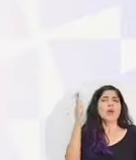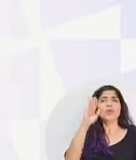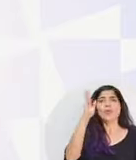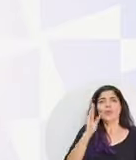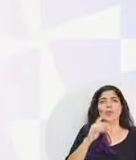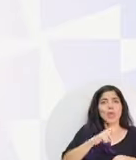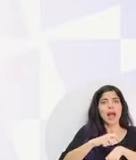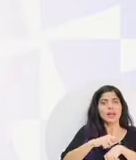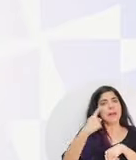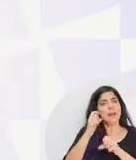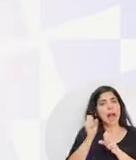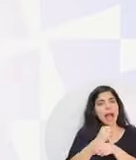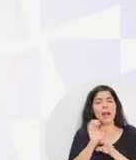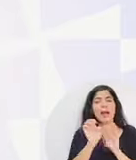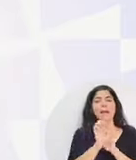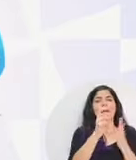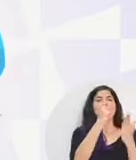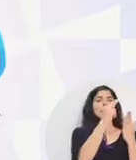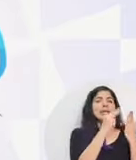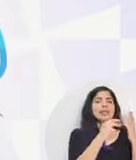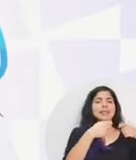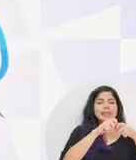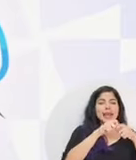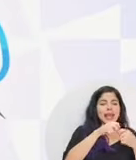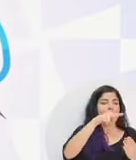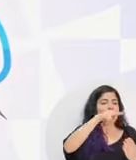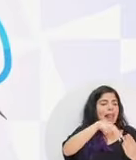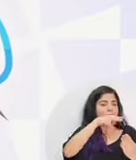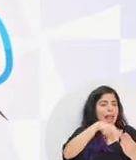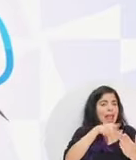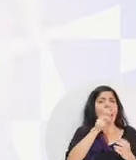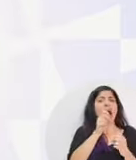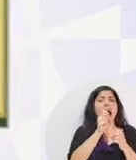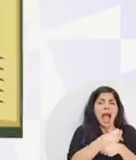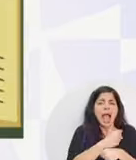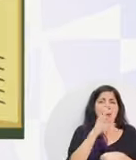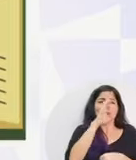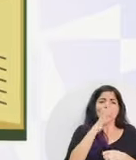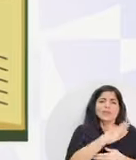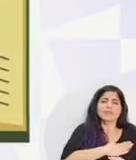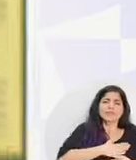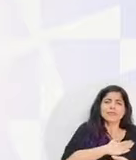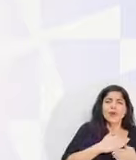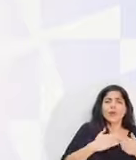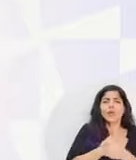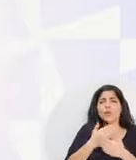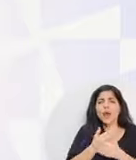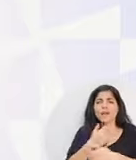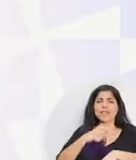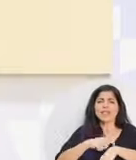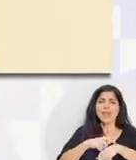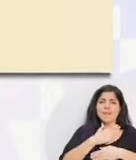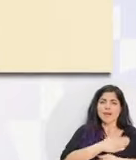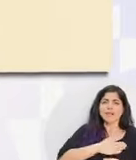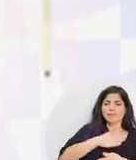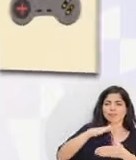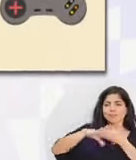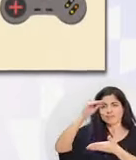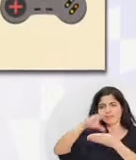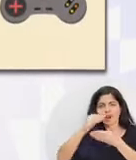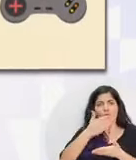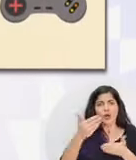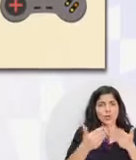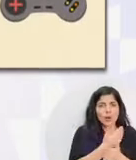había tenido tiempo de hacer. Pintar, tejer, leer, hágalo por placer. Descubra nuevos pasatiempos, aprenda nuevas